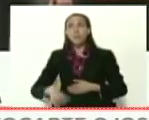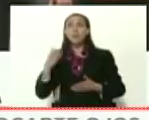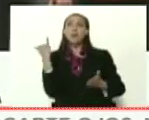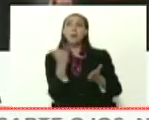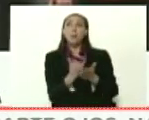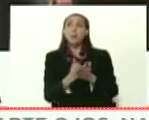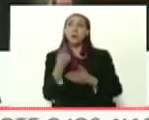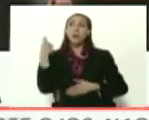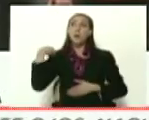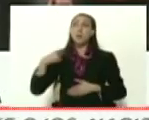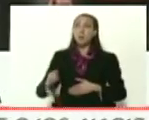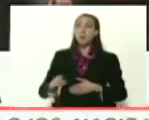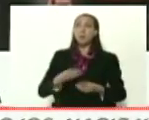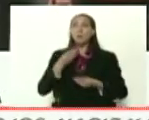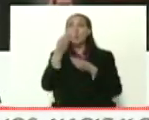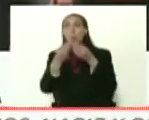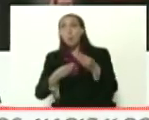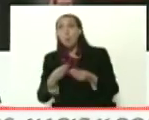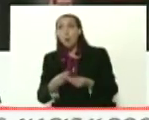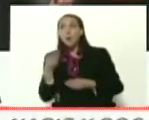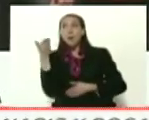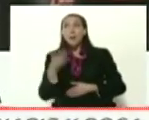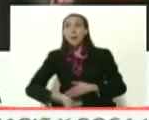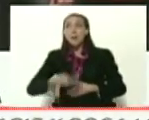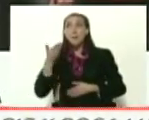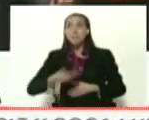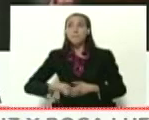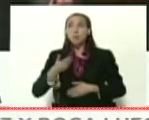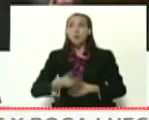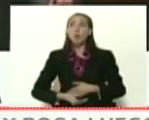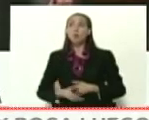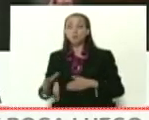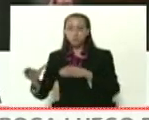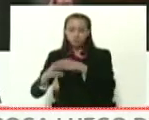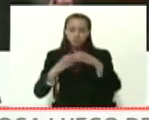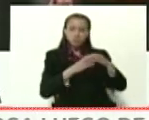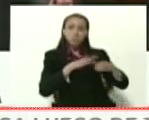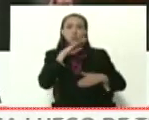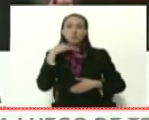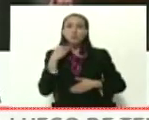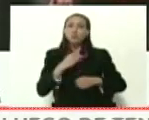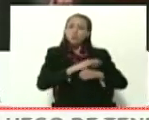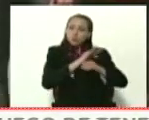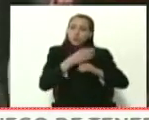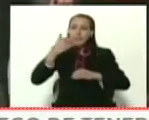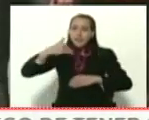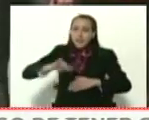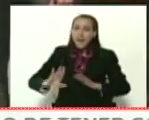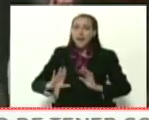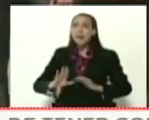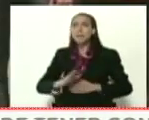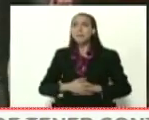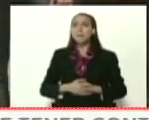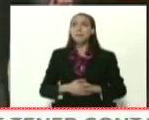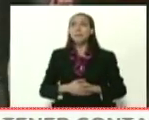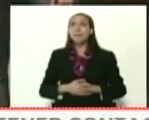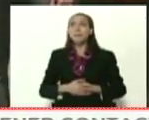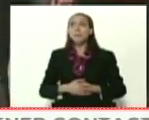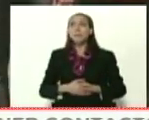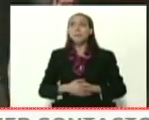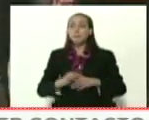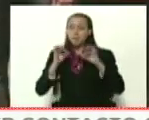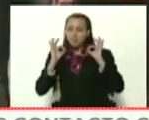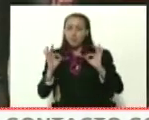que podamos hacer, masificar hacia los posibles grupos de riesgo que puedan existir en nuestra patria. Así que, a paso